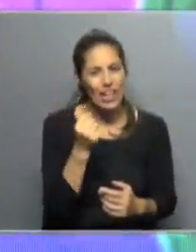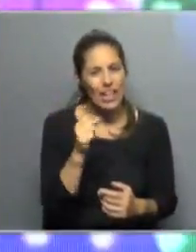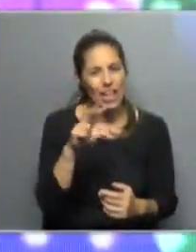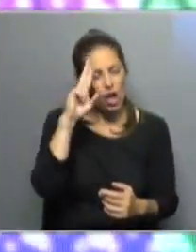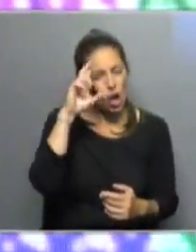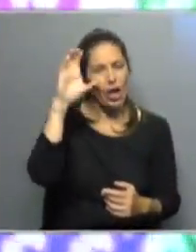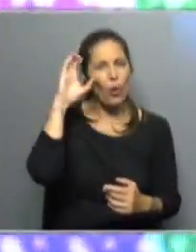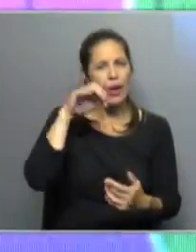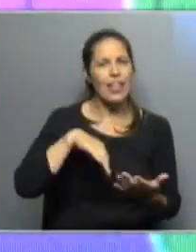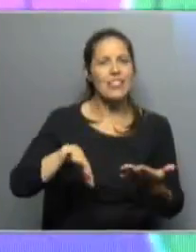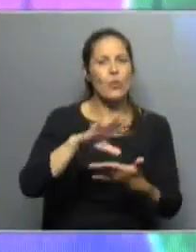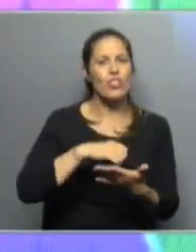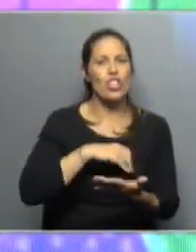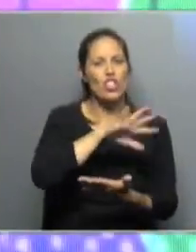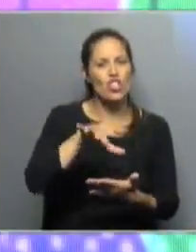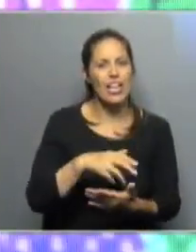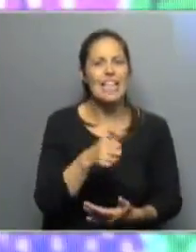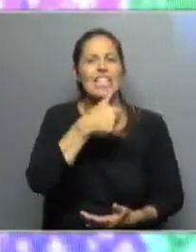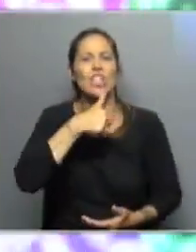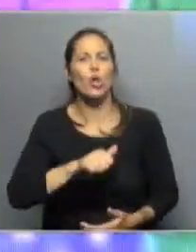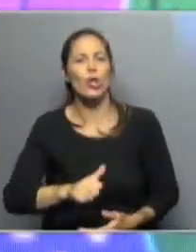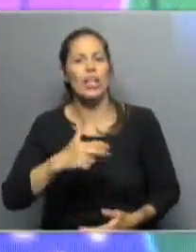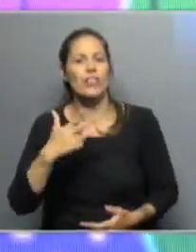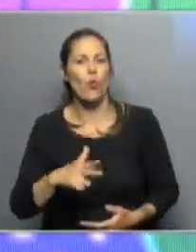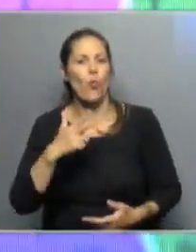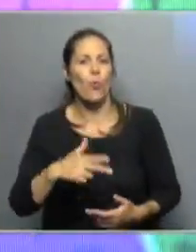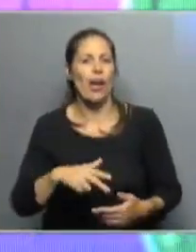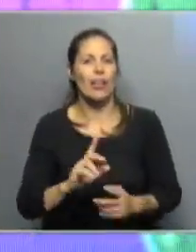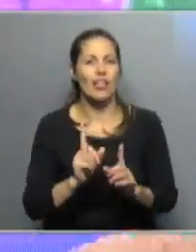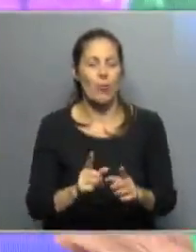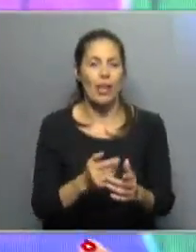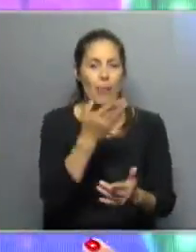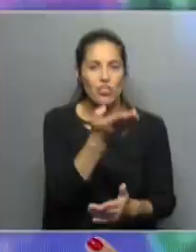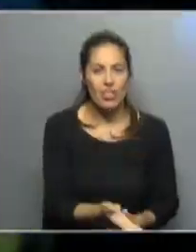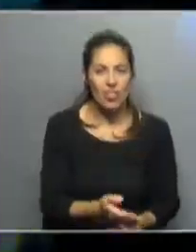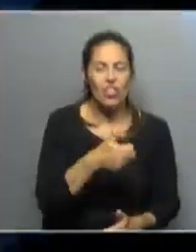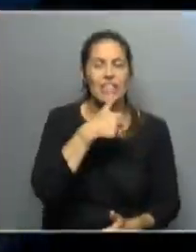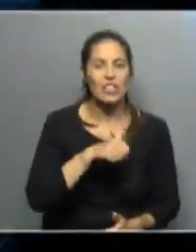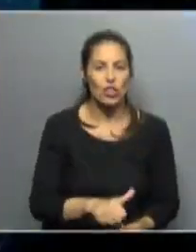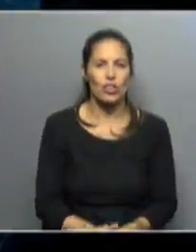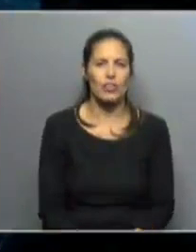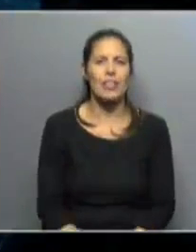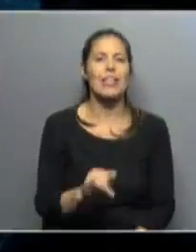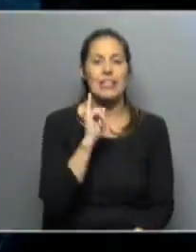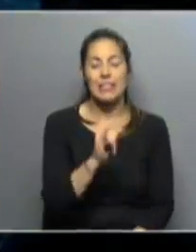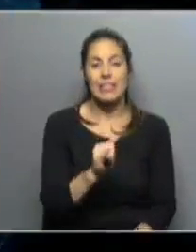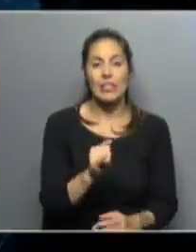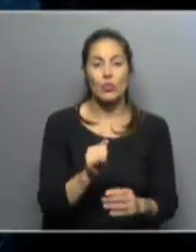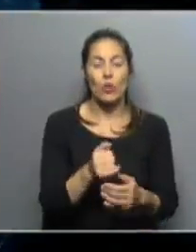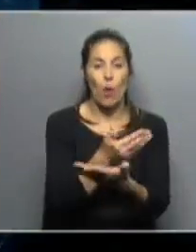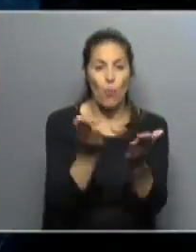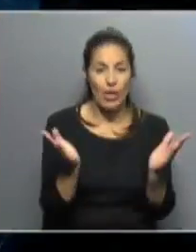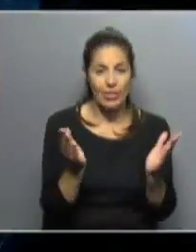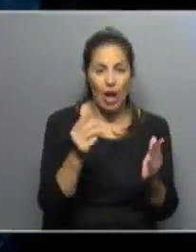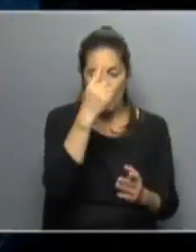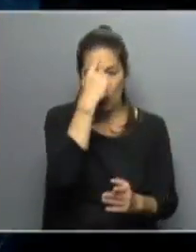hechos sociales y sobre todo a historias humanas, la personalización de las historias, ¿no? Exacto. Es una muestra que está allí en el Museo